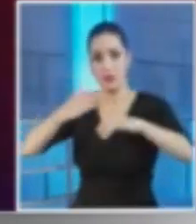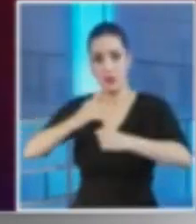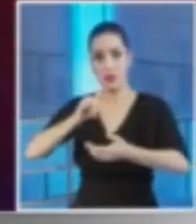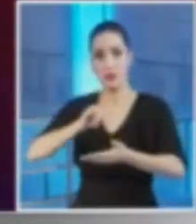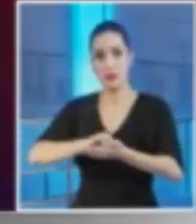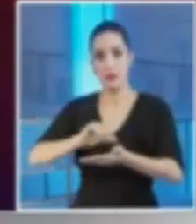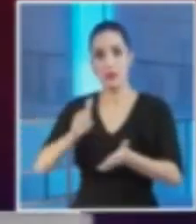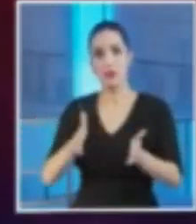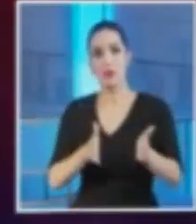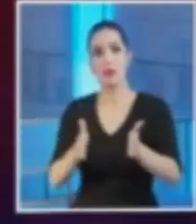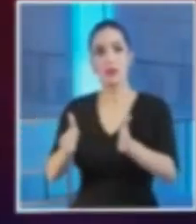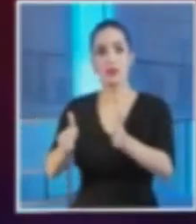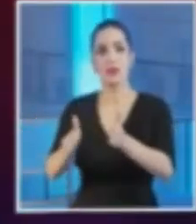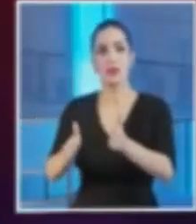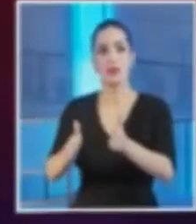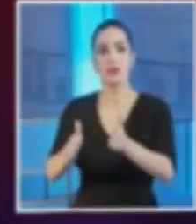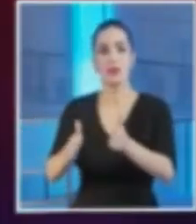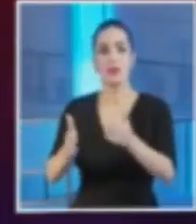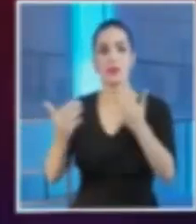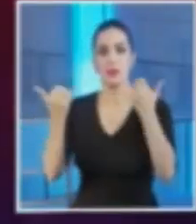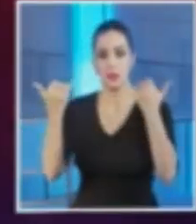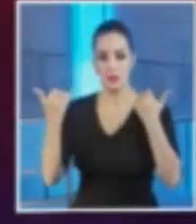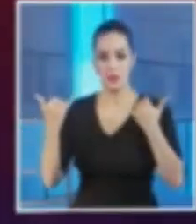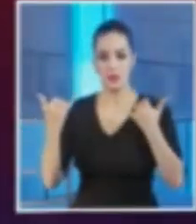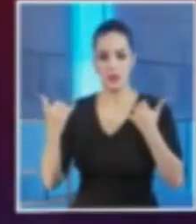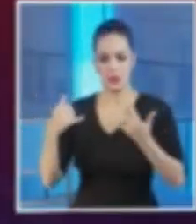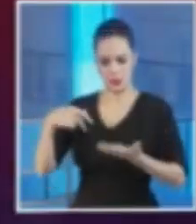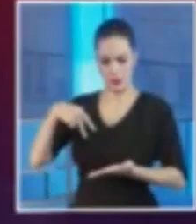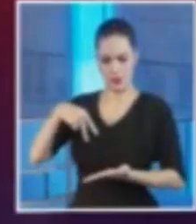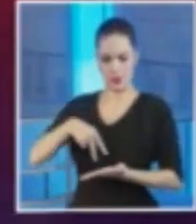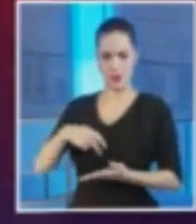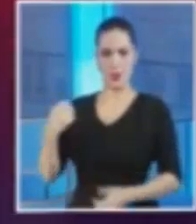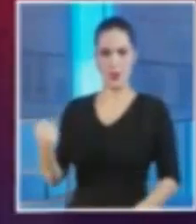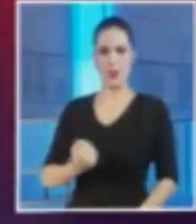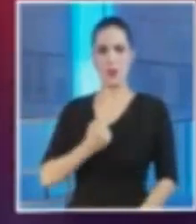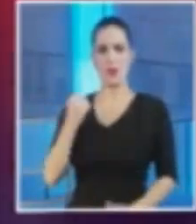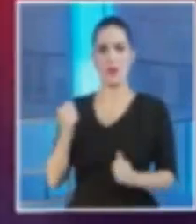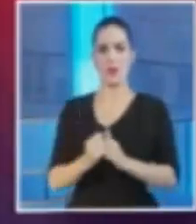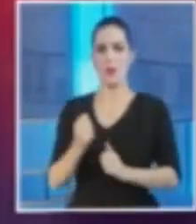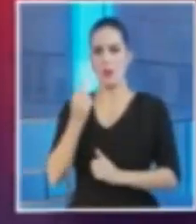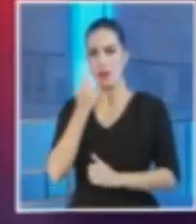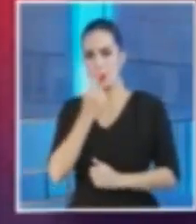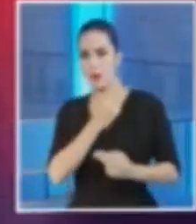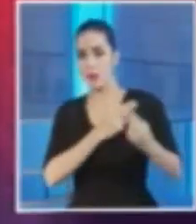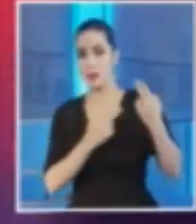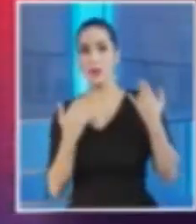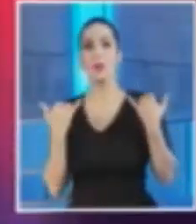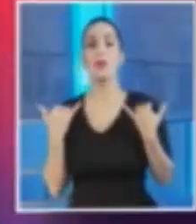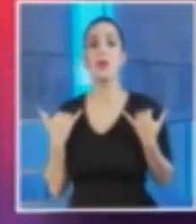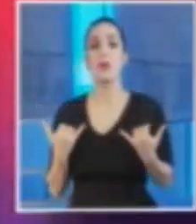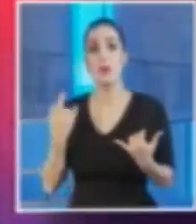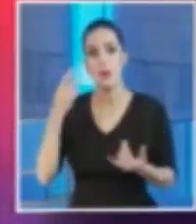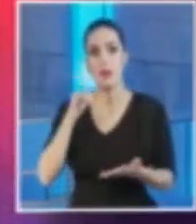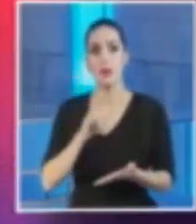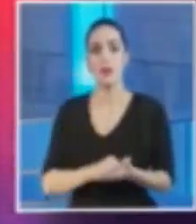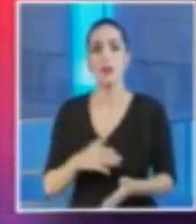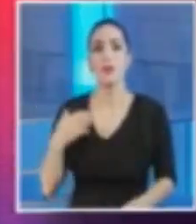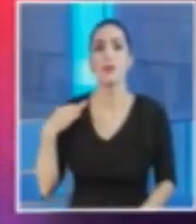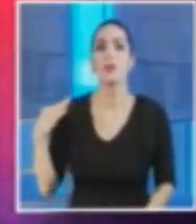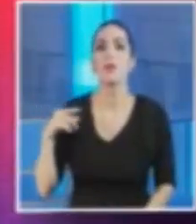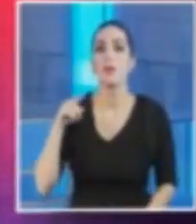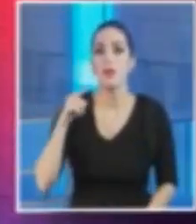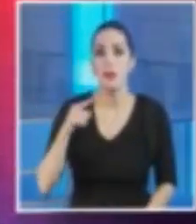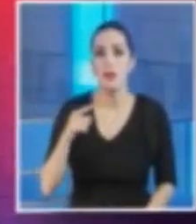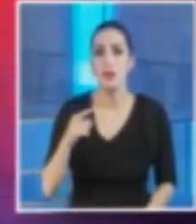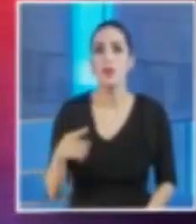ese otro camino. El momento de pararnos firme frente a los ojos de la historia es ahora, y por eso te invito